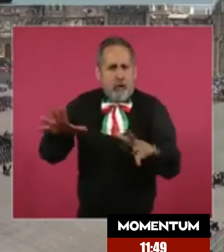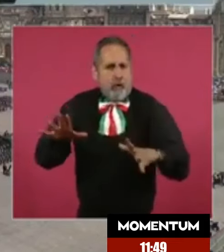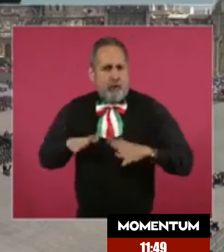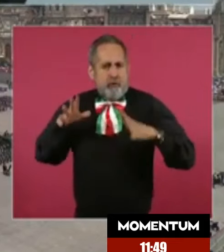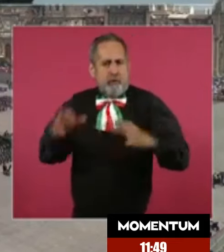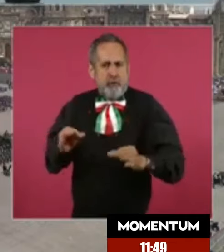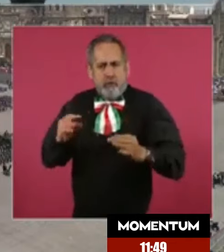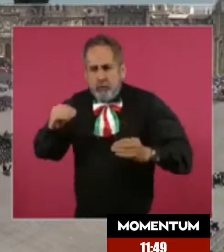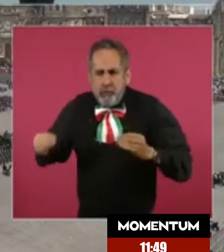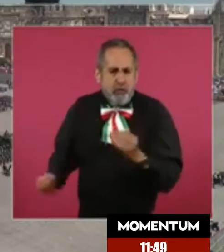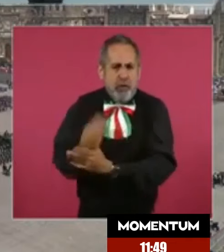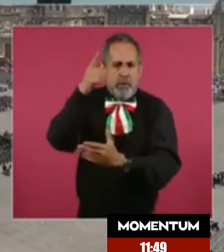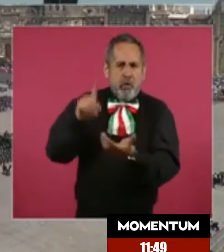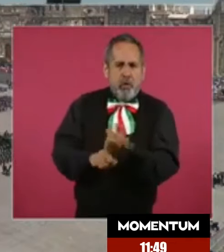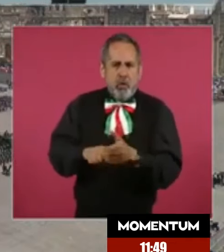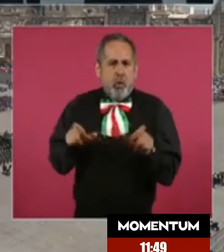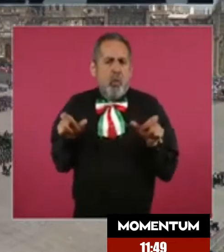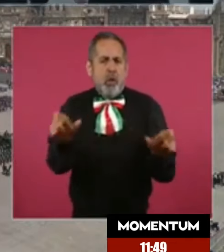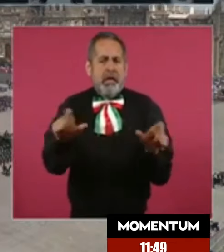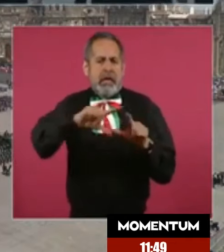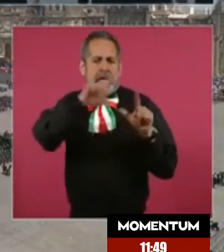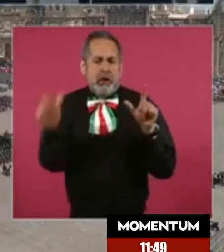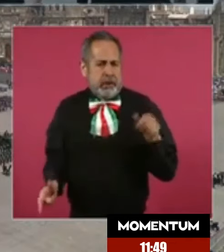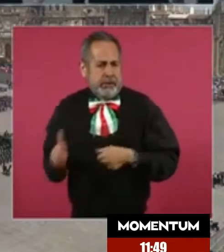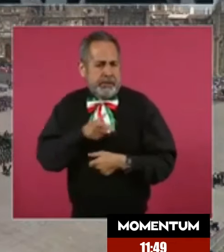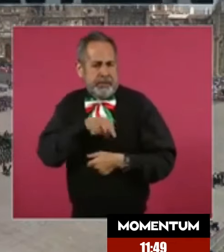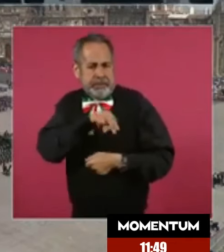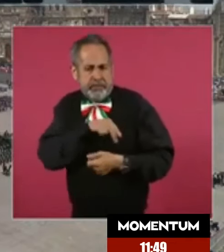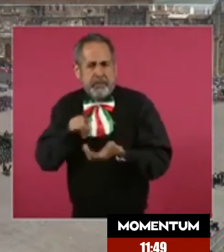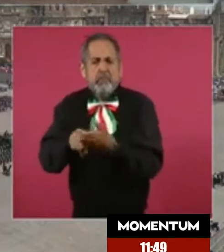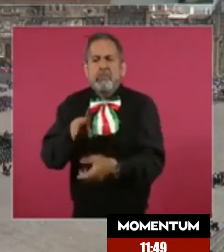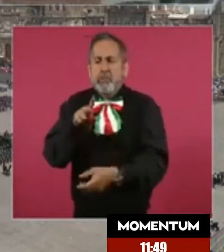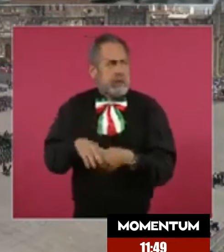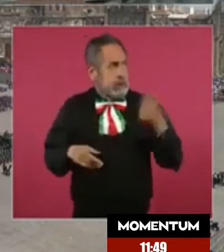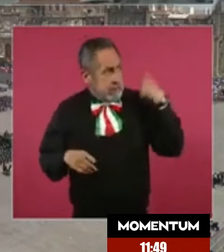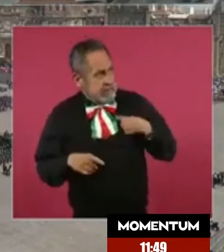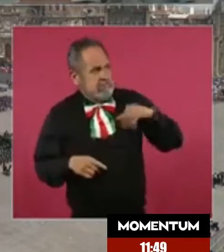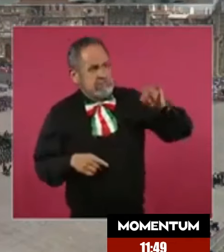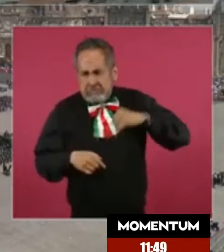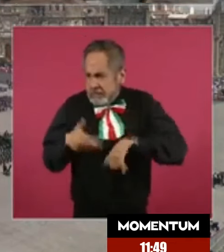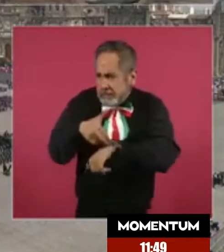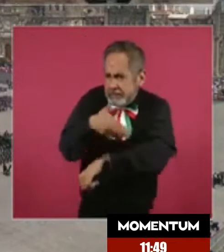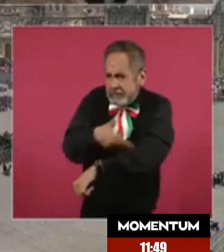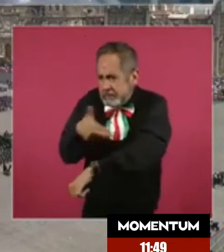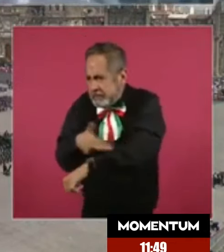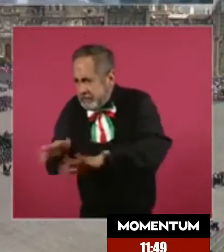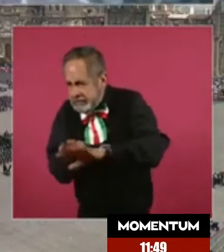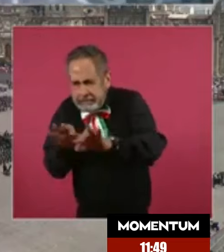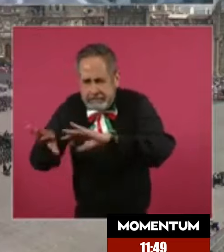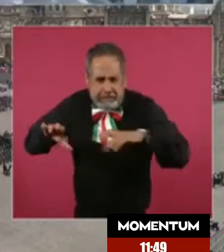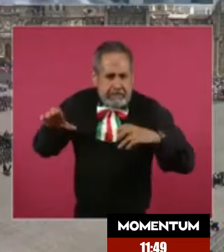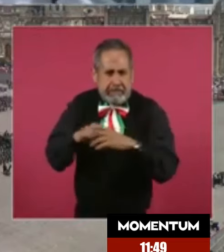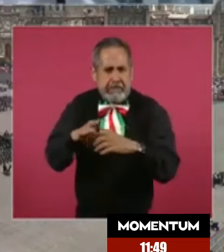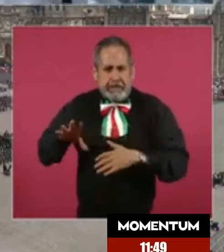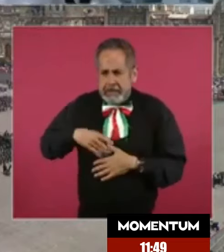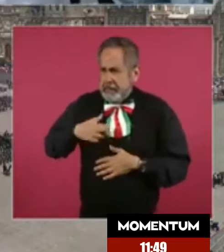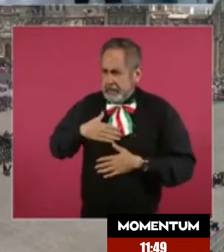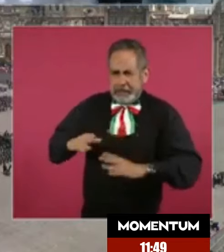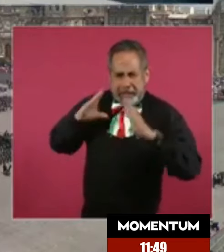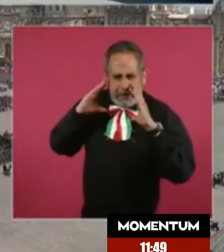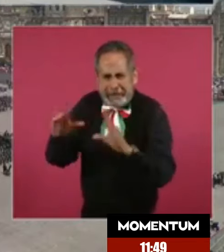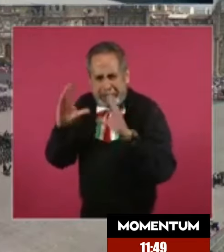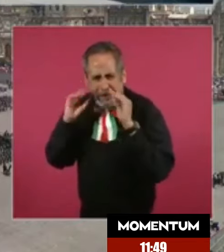consolidación de la Guardia Nacional. Instrucción clara para nosotros, por lo que empleamos todas las